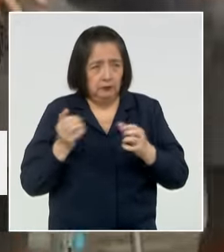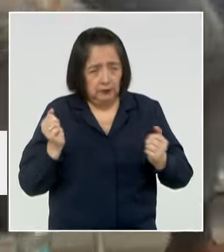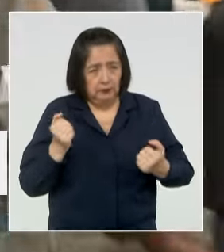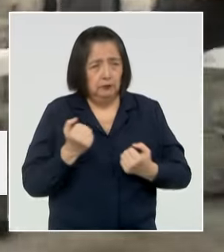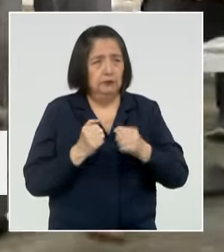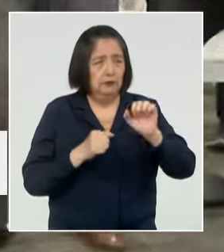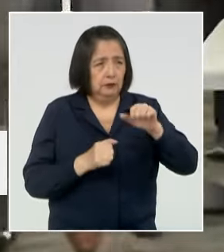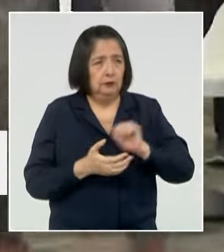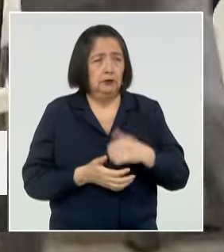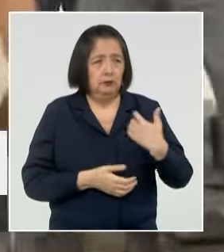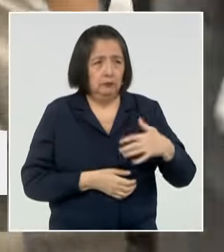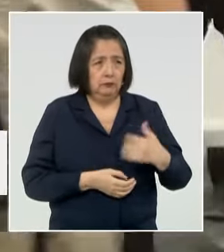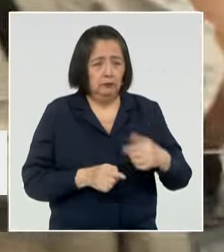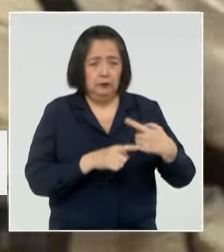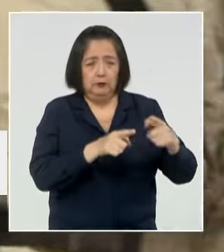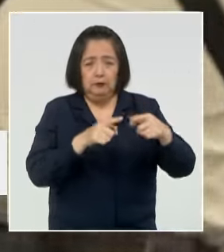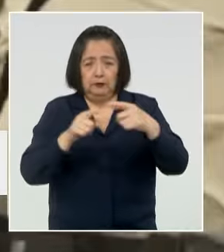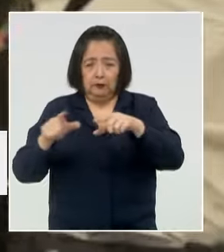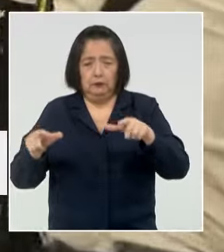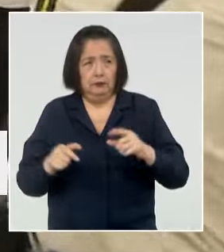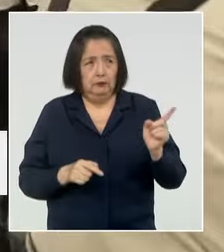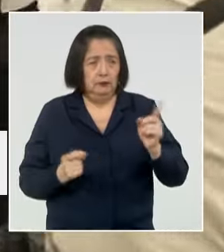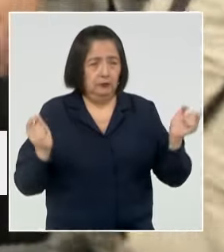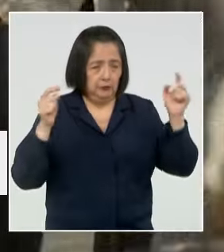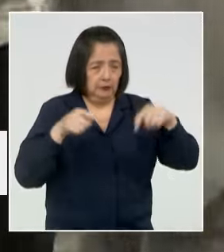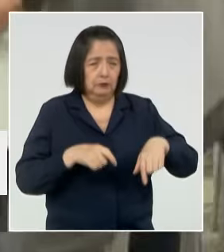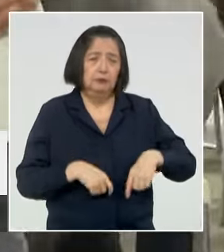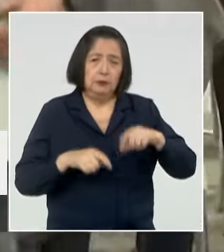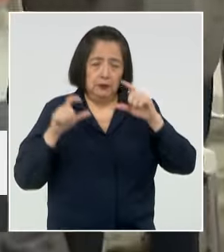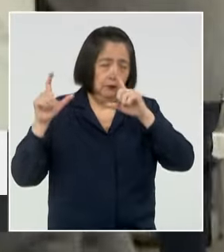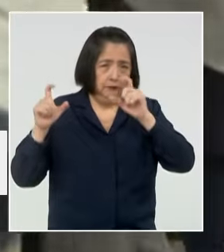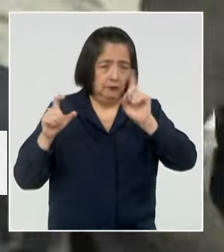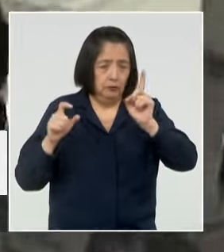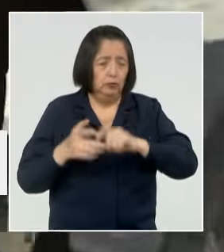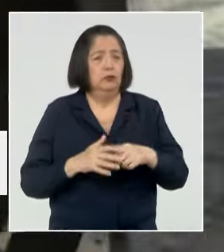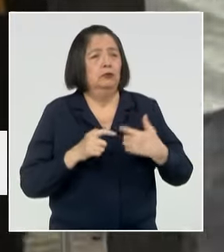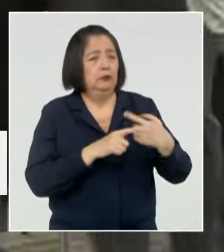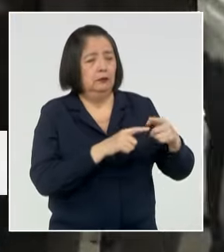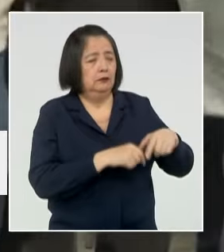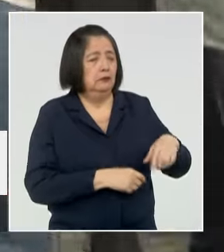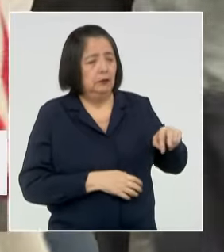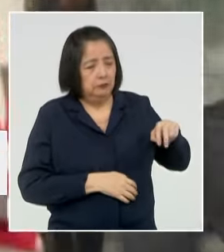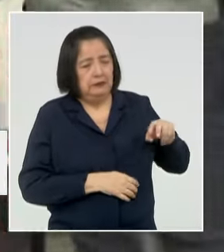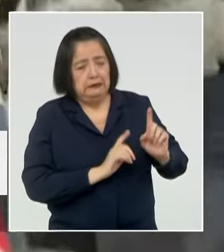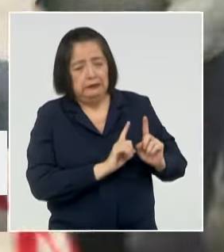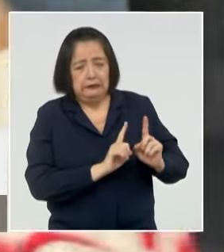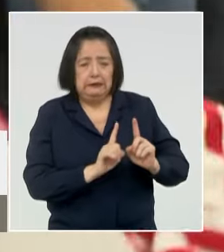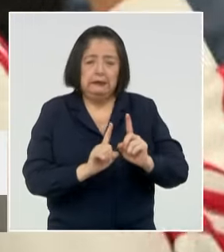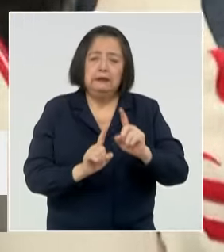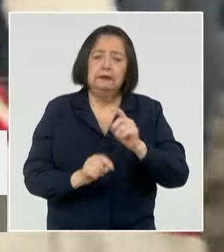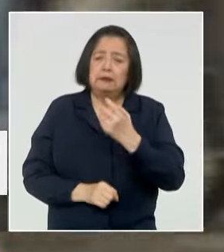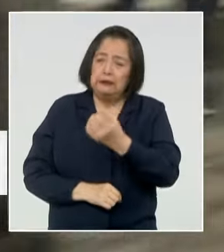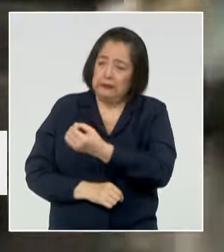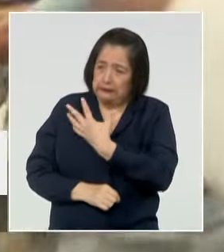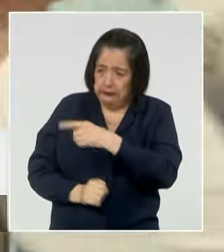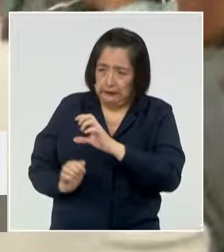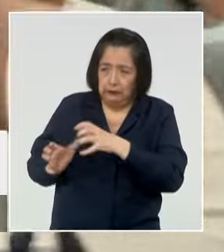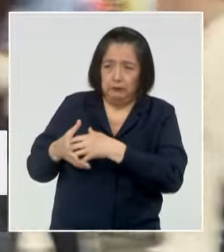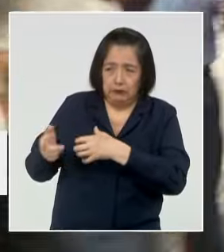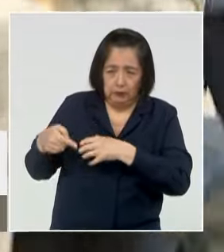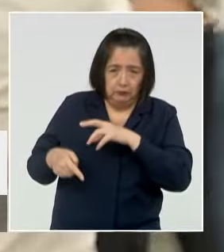han caminado por las sedes, no es que vinieron para una foto, caminaron en el cemento, bajo el sol con nosotros, para decirle a la Comisión de